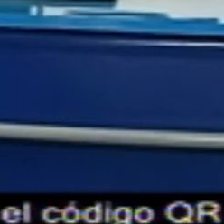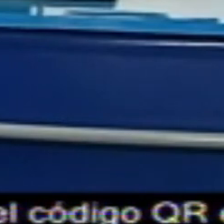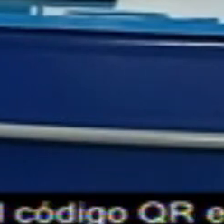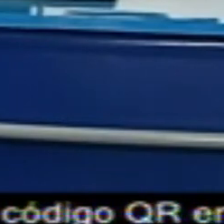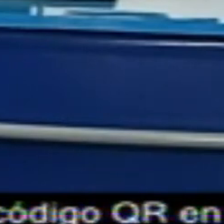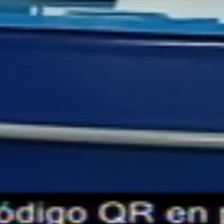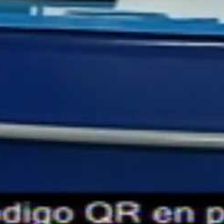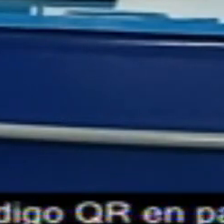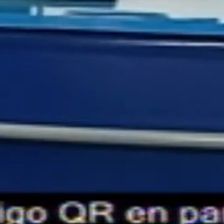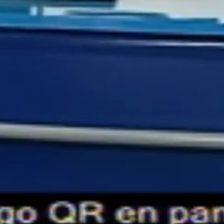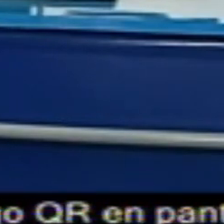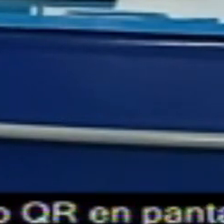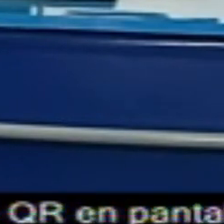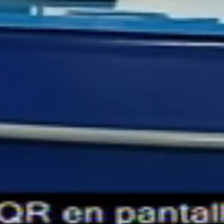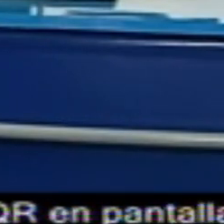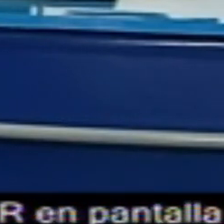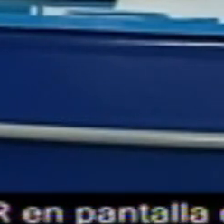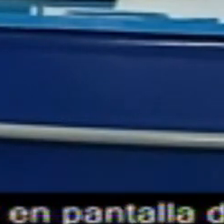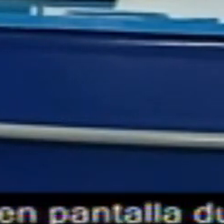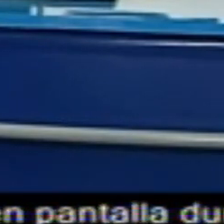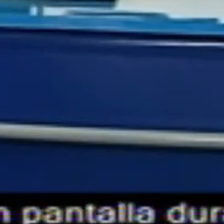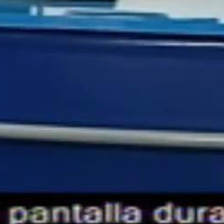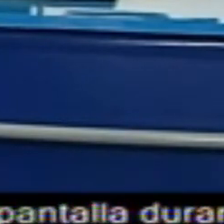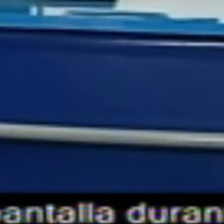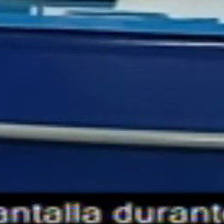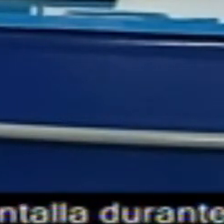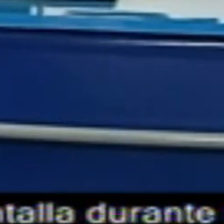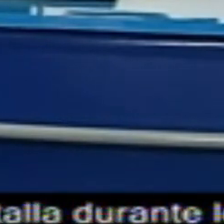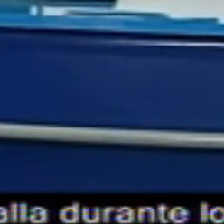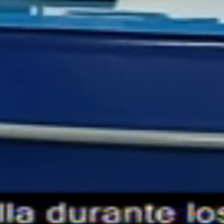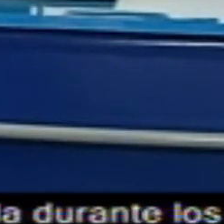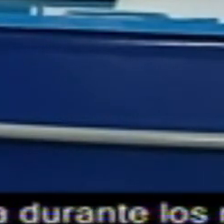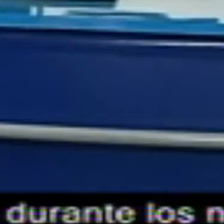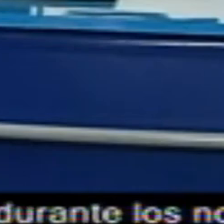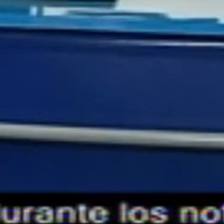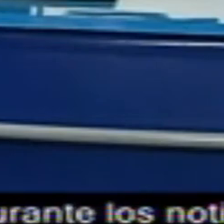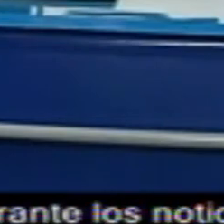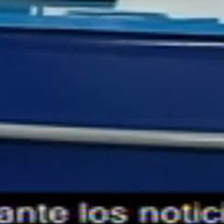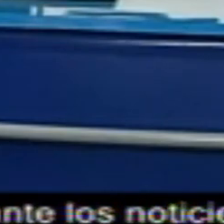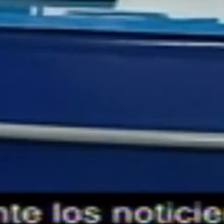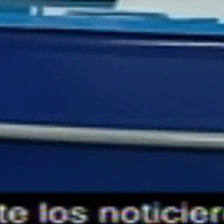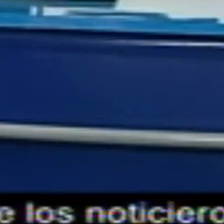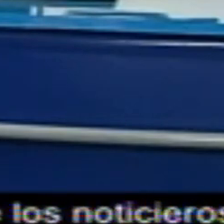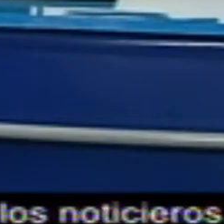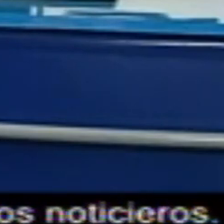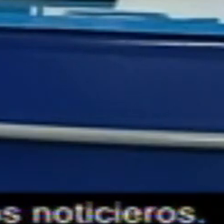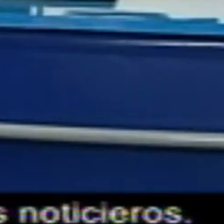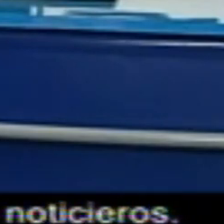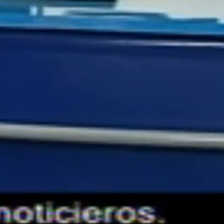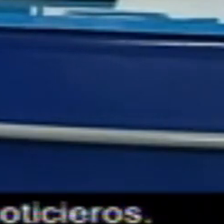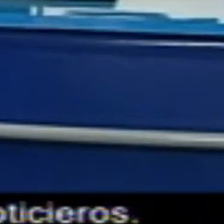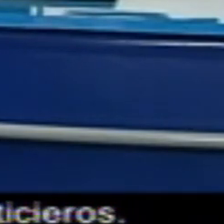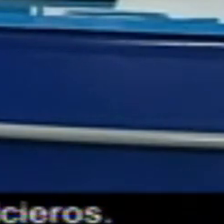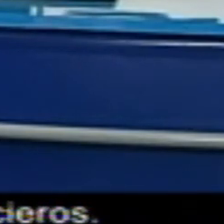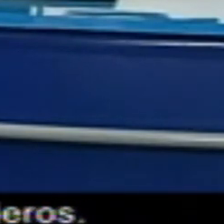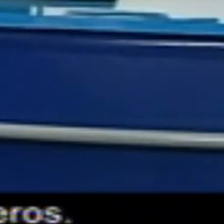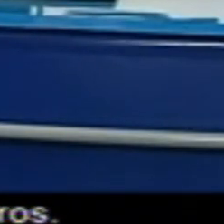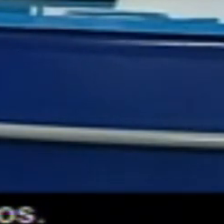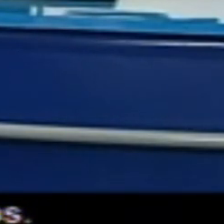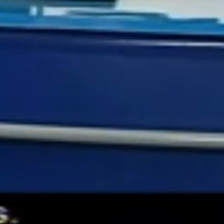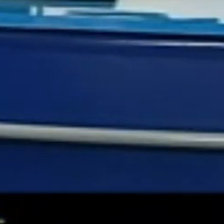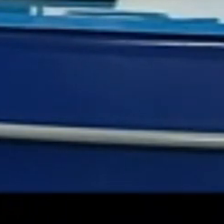los datos oficiales publicados por las EDES estén desactualizados. Esto es a propósito de un escándalo con relación al supuesto incremento de la